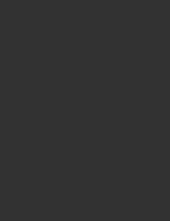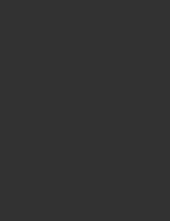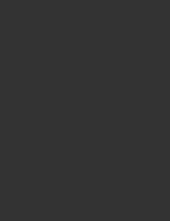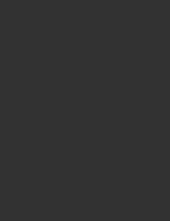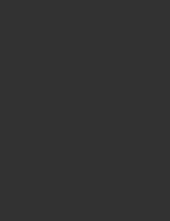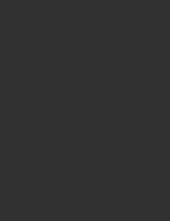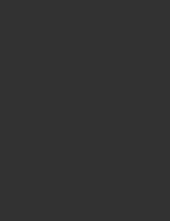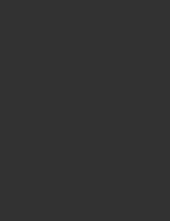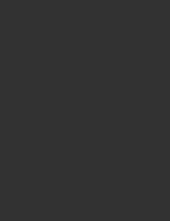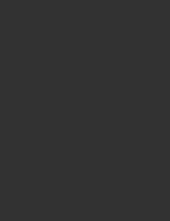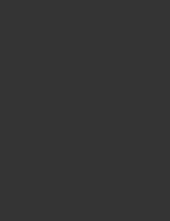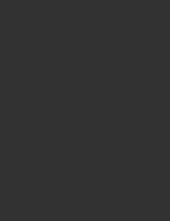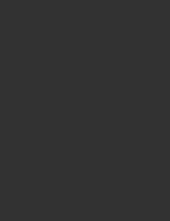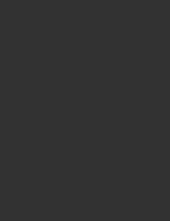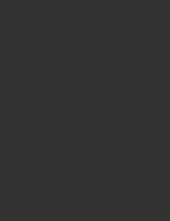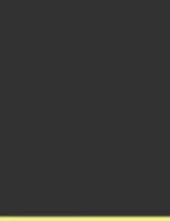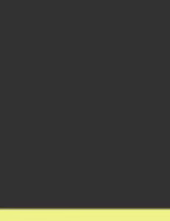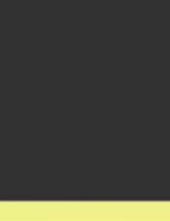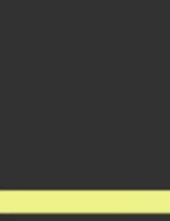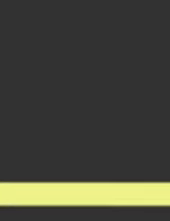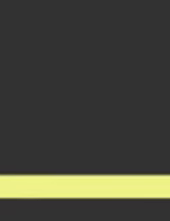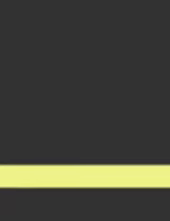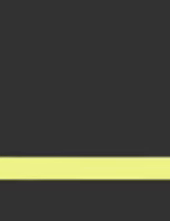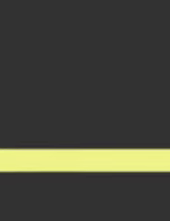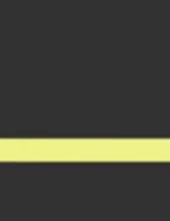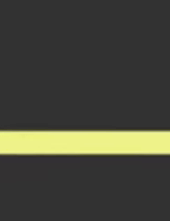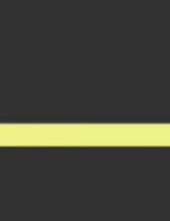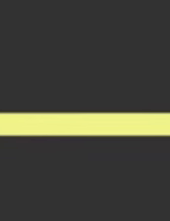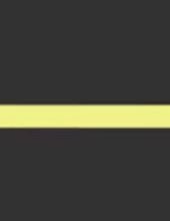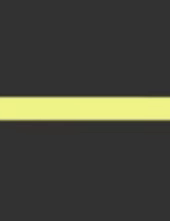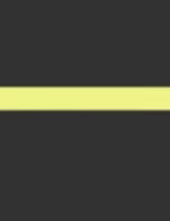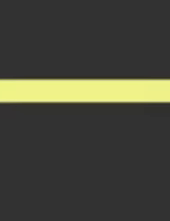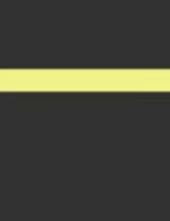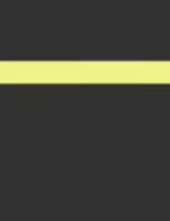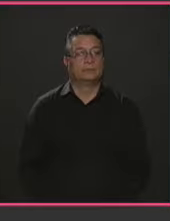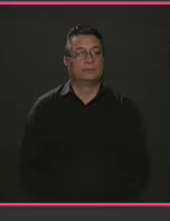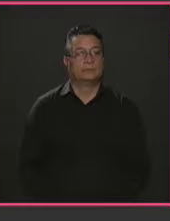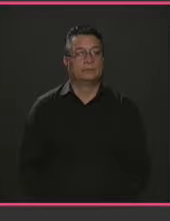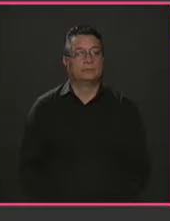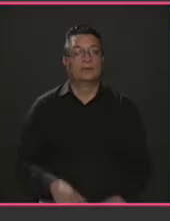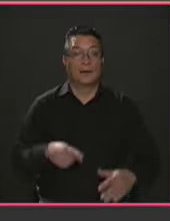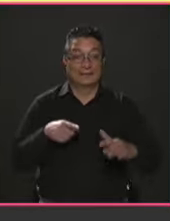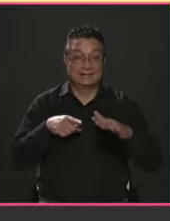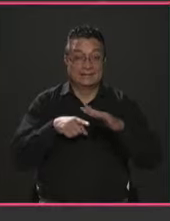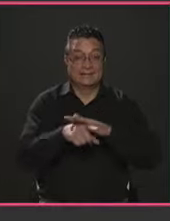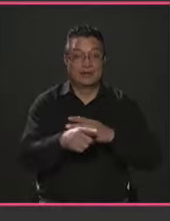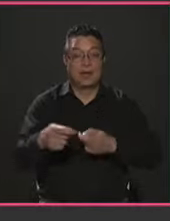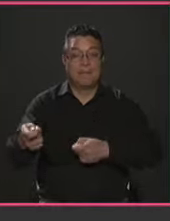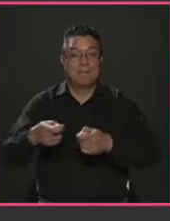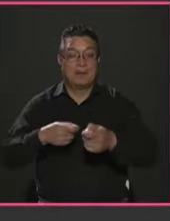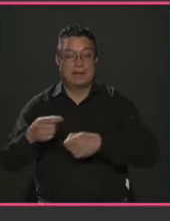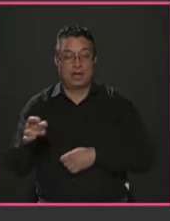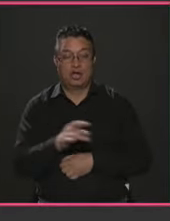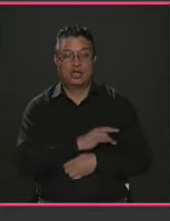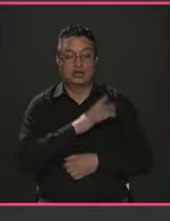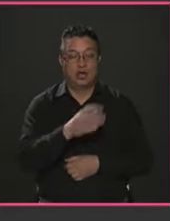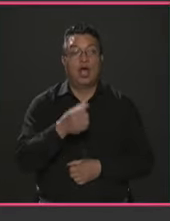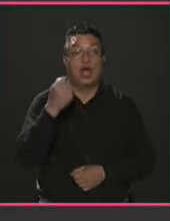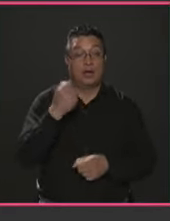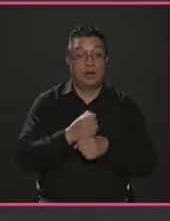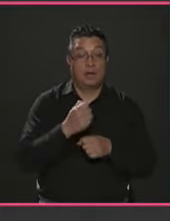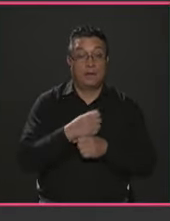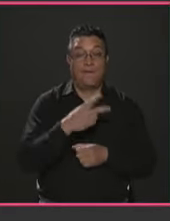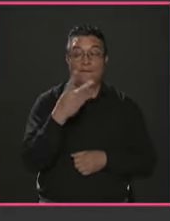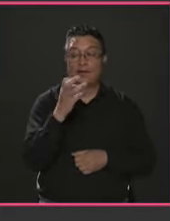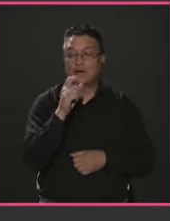ahí lo pudimos vivir de esa forma y es algo que estamos entrando en el mercado chileno teníamos producción virtual cierto era todo el